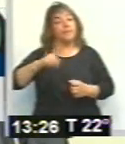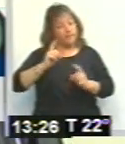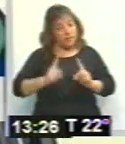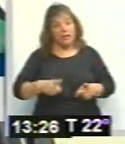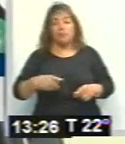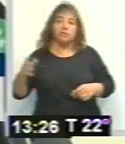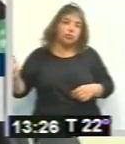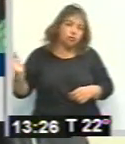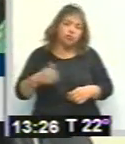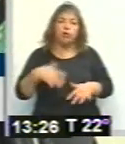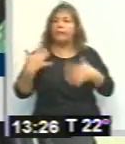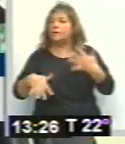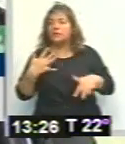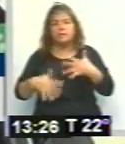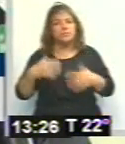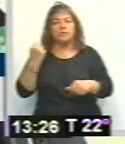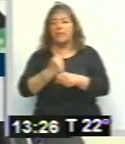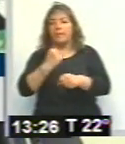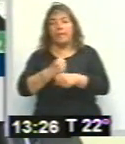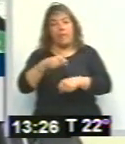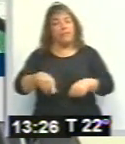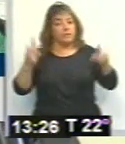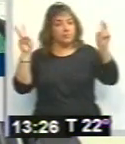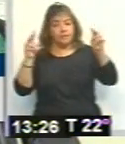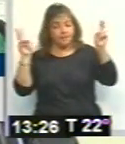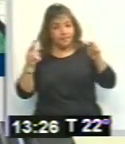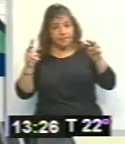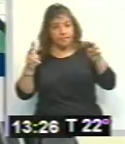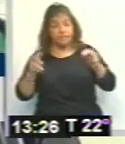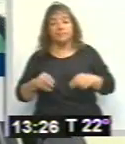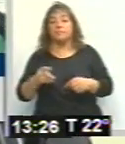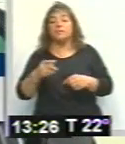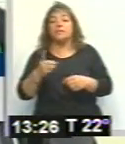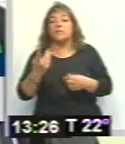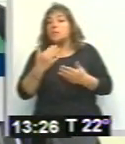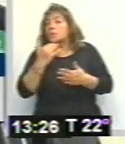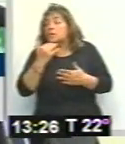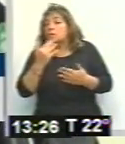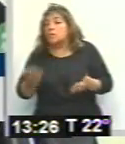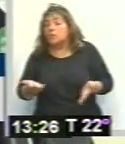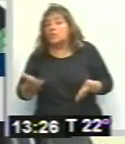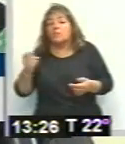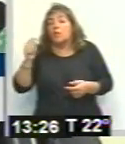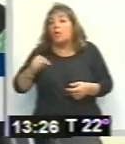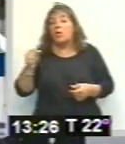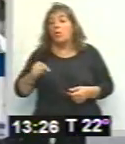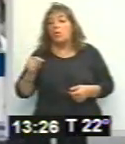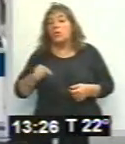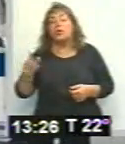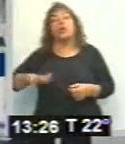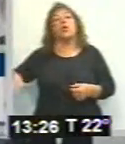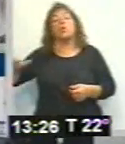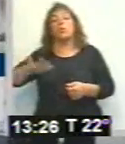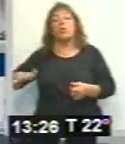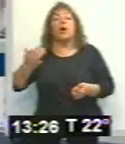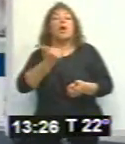toda una dinámica de trabajo a este tema, ¿no? Sin tener en cuenta hoy en día el lugar donde tienen